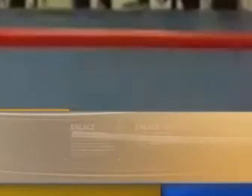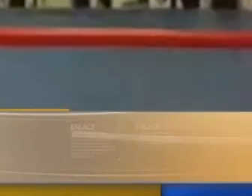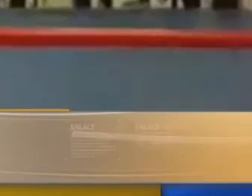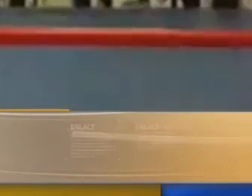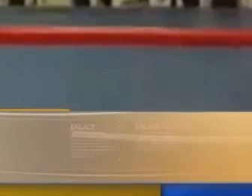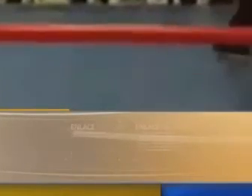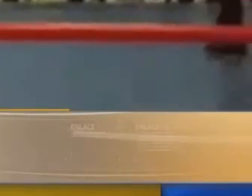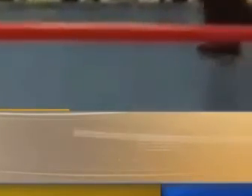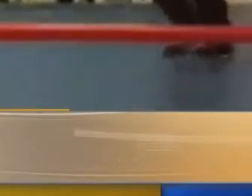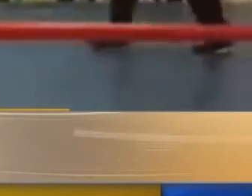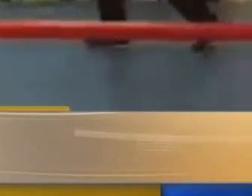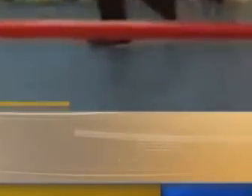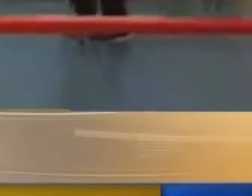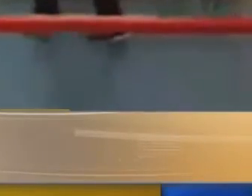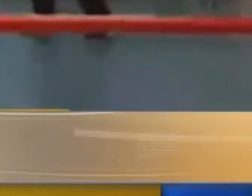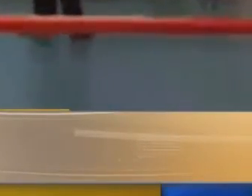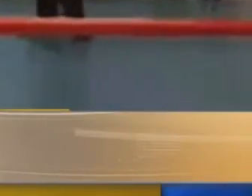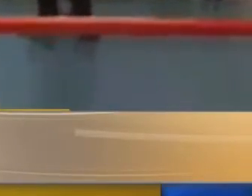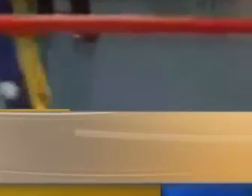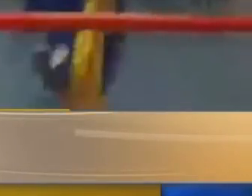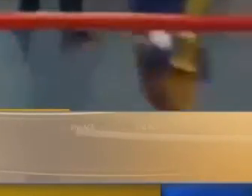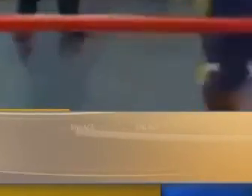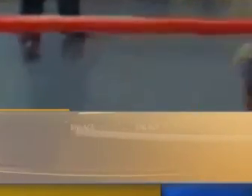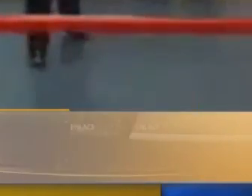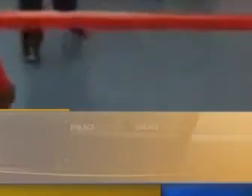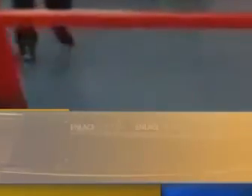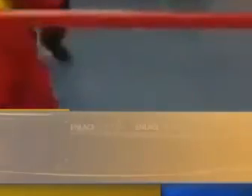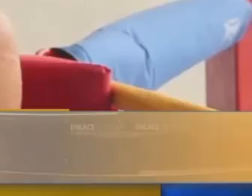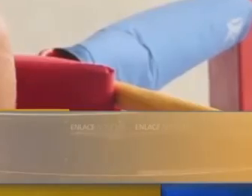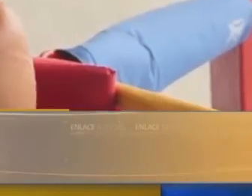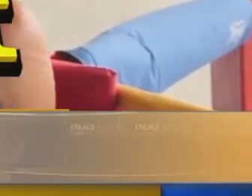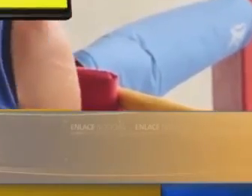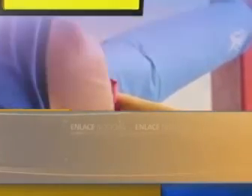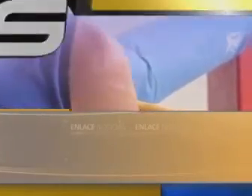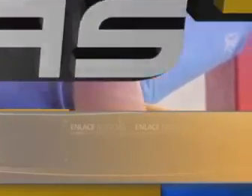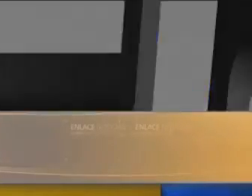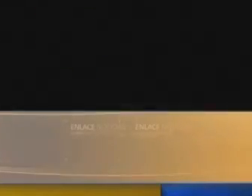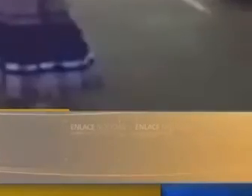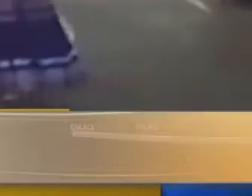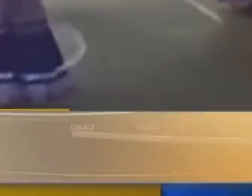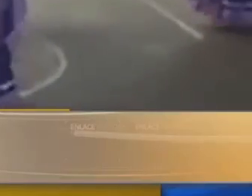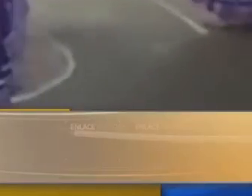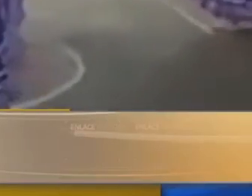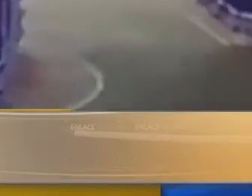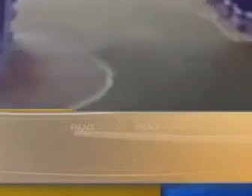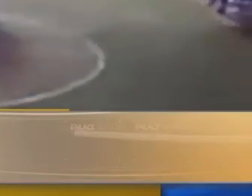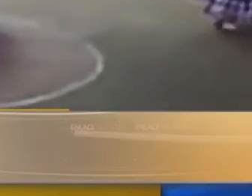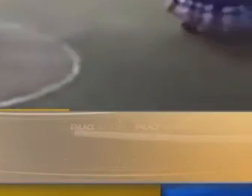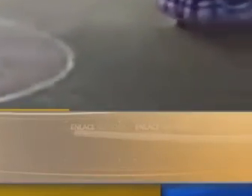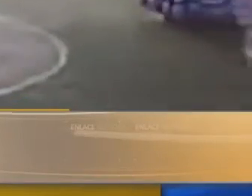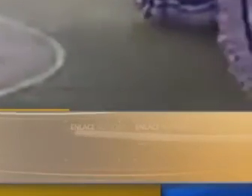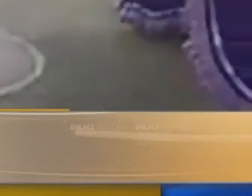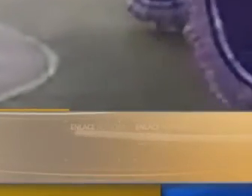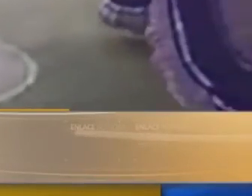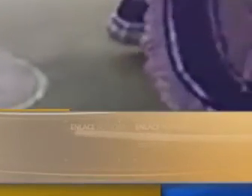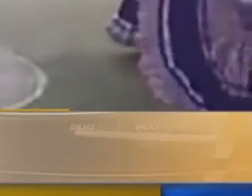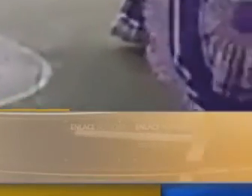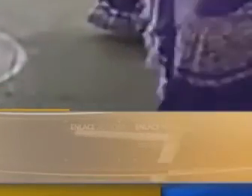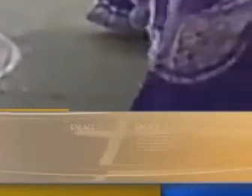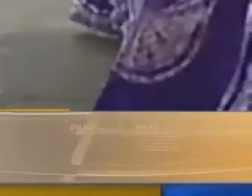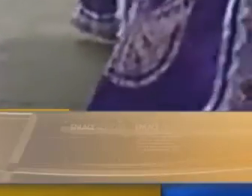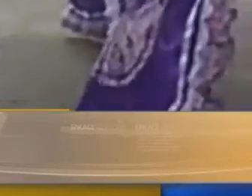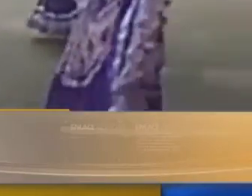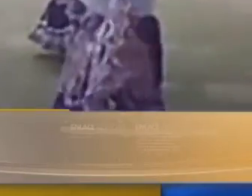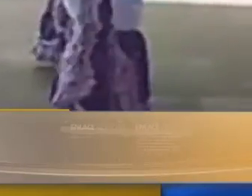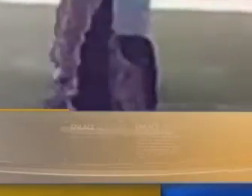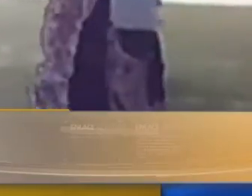logró medalla de bronce en el campeonato nacional de esta disciplina deportiva, desarrollado en Cali. Y al cierre, luego de encargarse de darle apertura